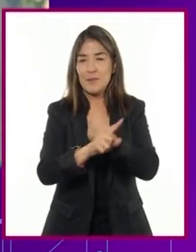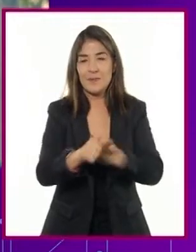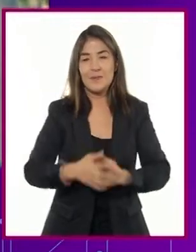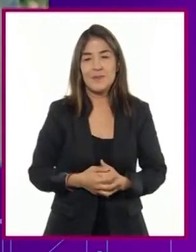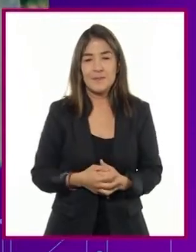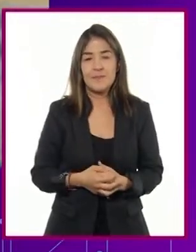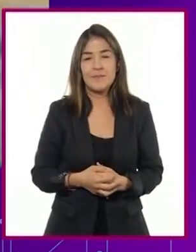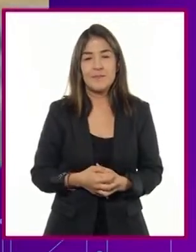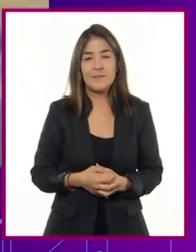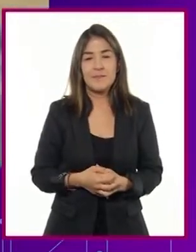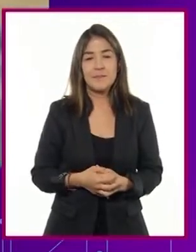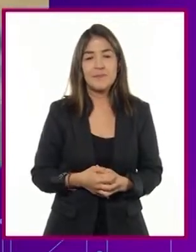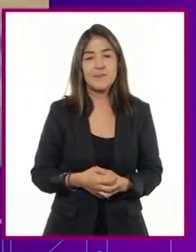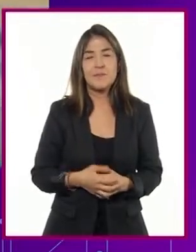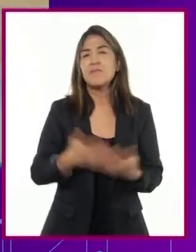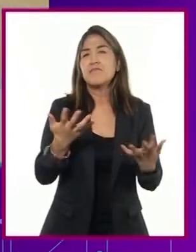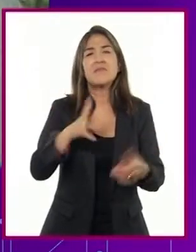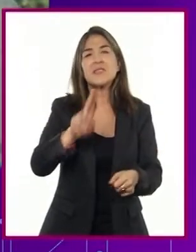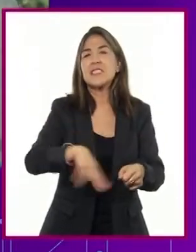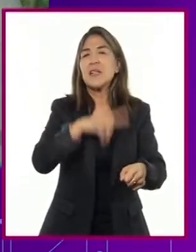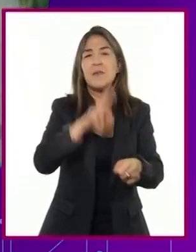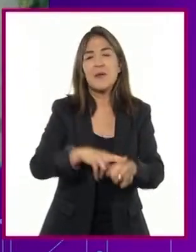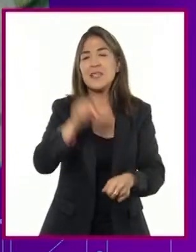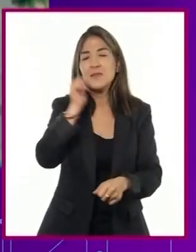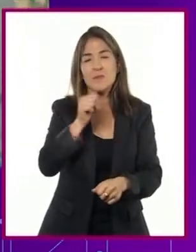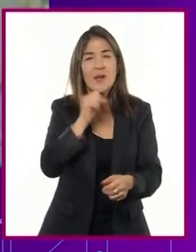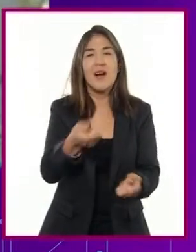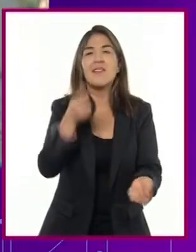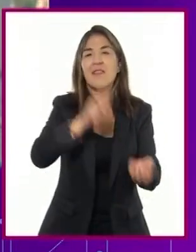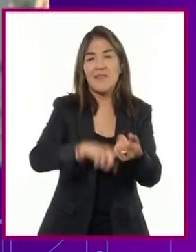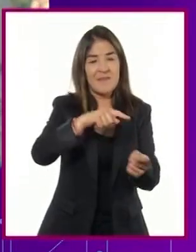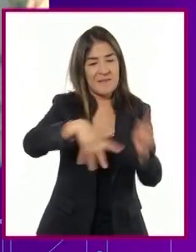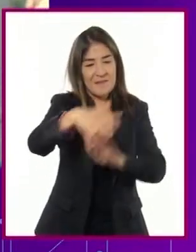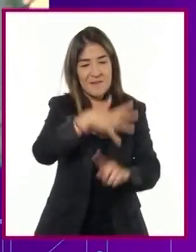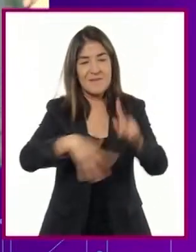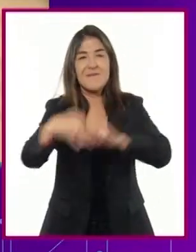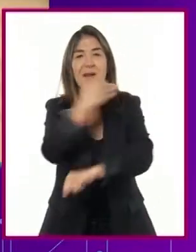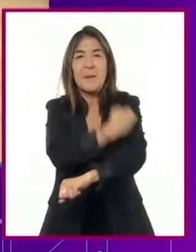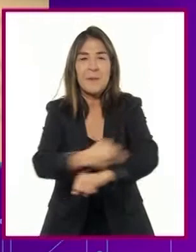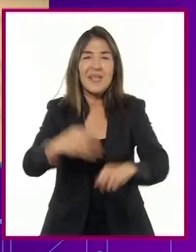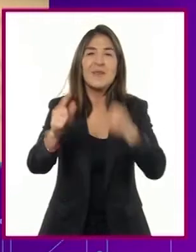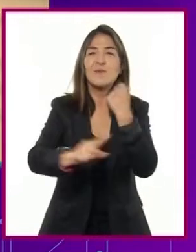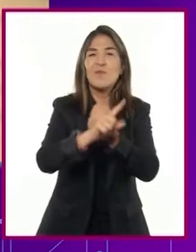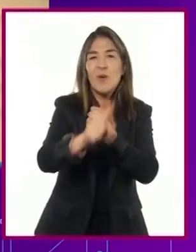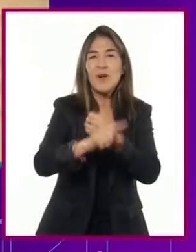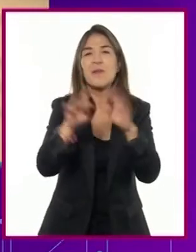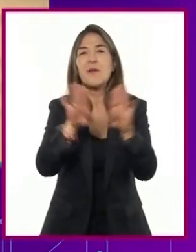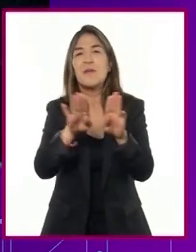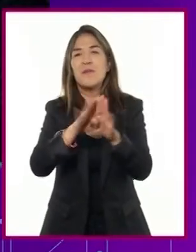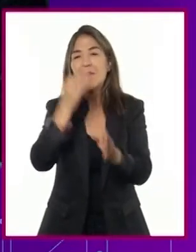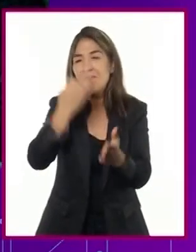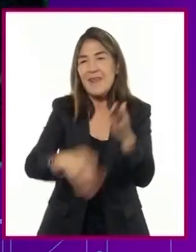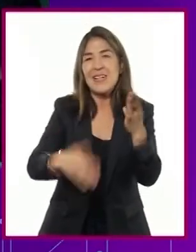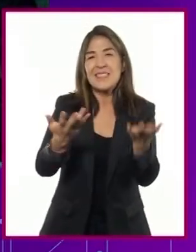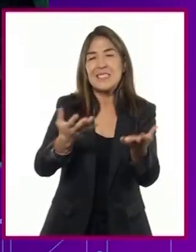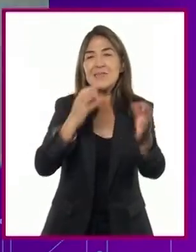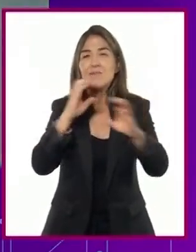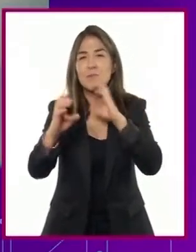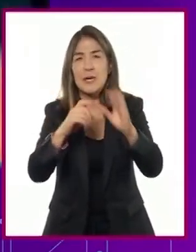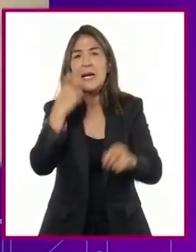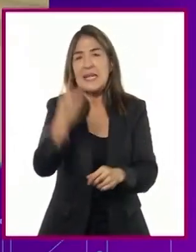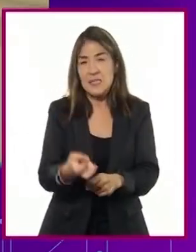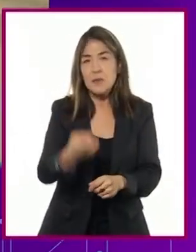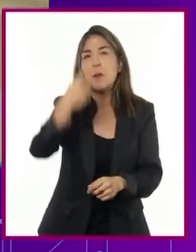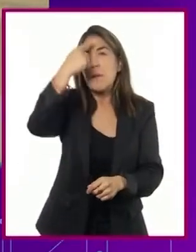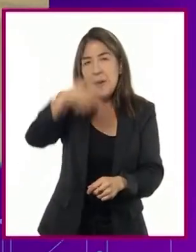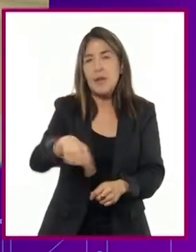Es natural que en la familia haya problemas y diferencias entre sus integrantes. Estas situaciones sirven para aprender